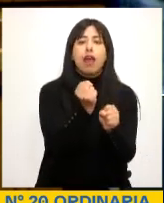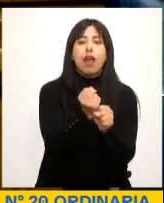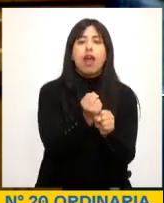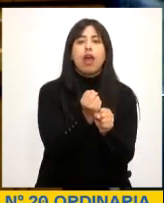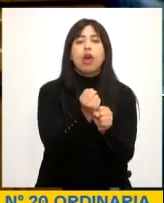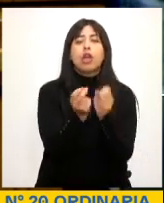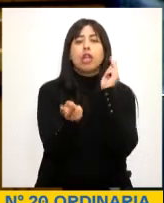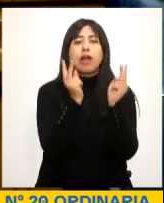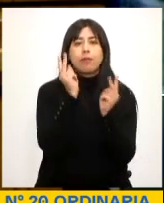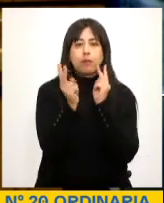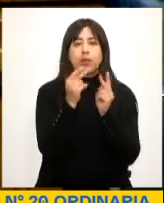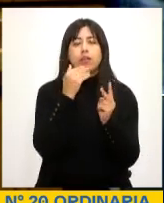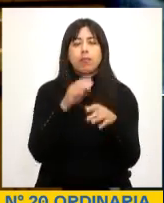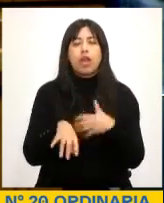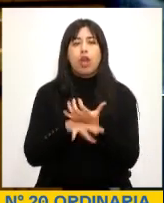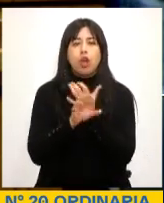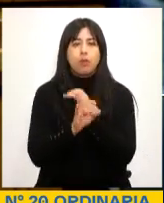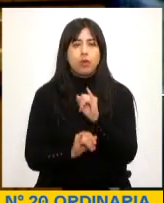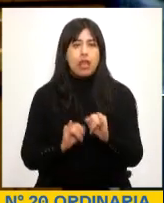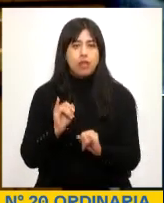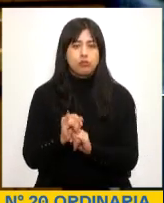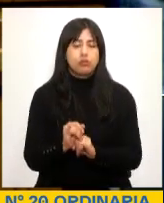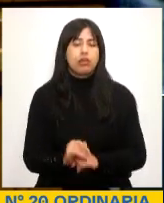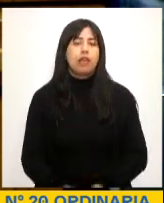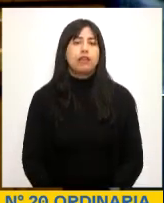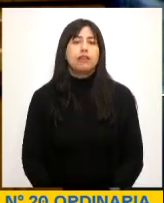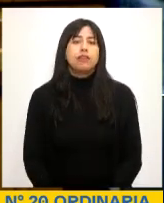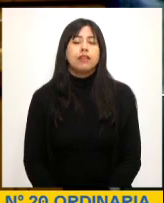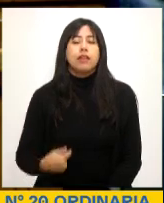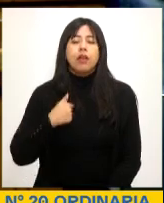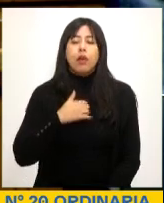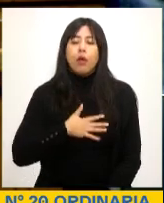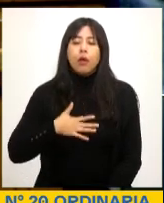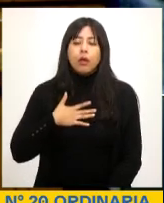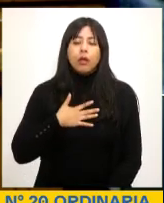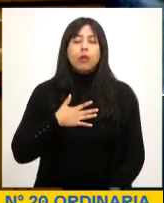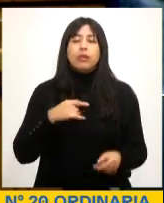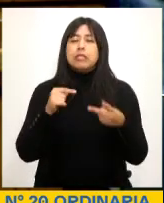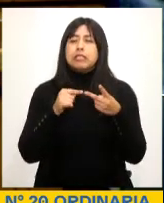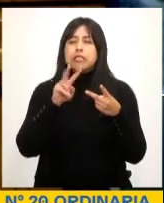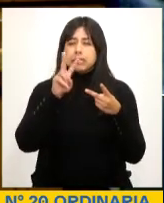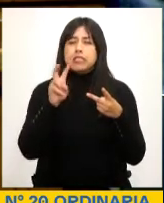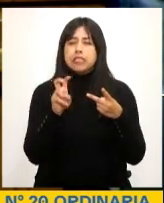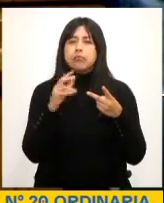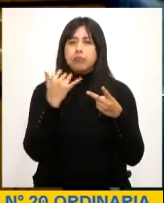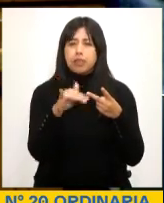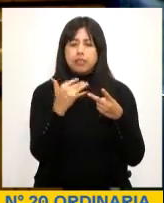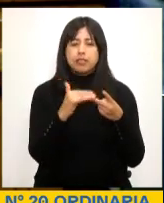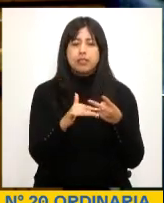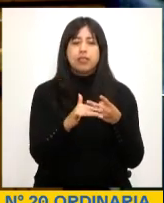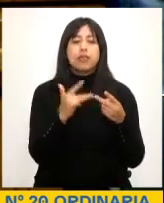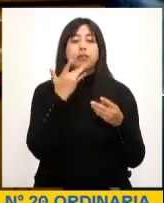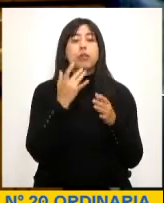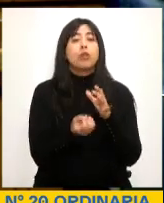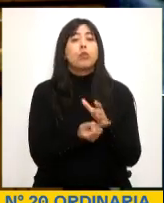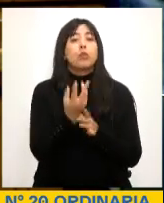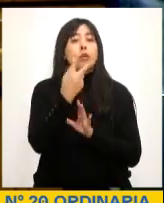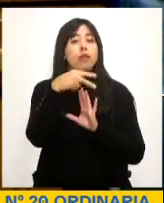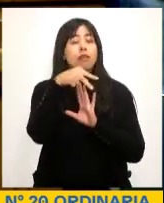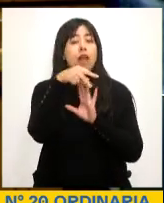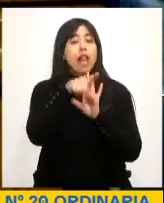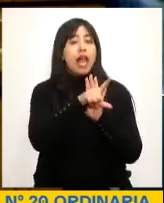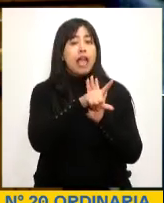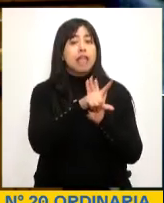de transporte telecomunicaciones sobre este último punto quiero hacer un especial énfasis ya que con esta nueva normativa se abre la